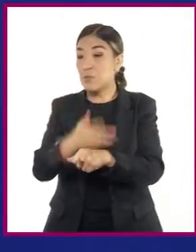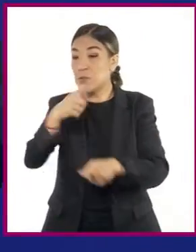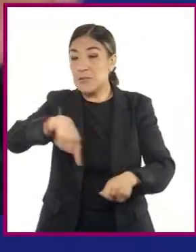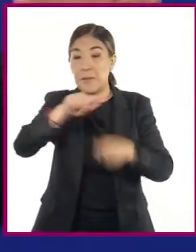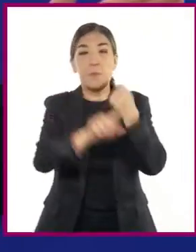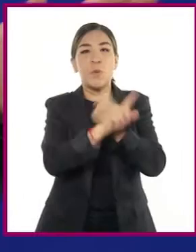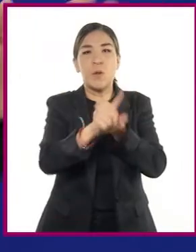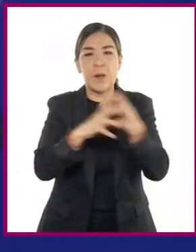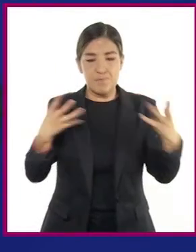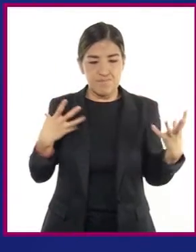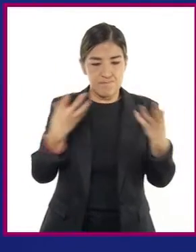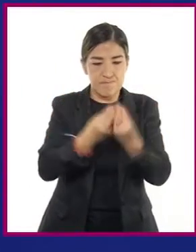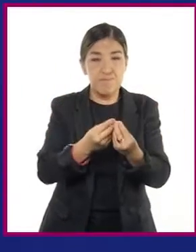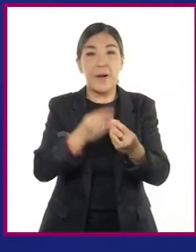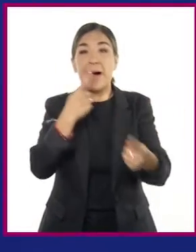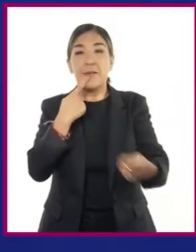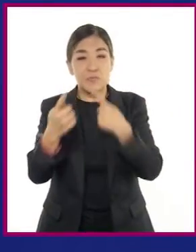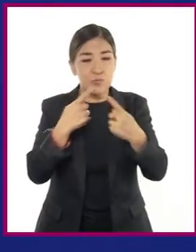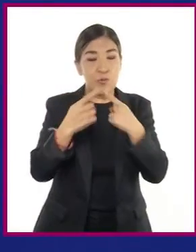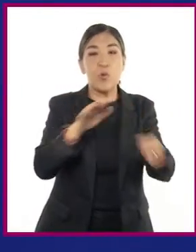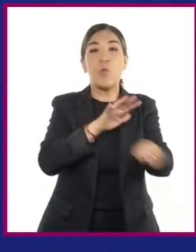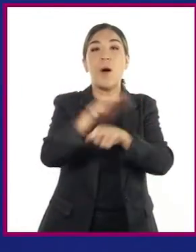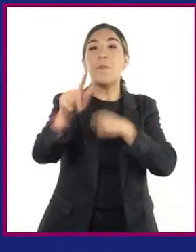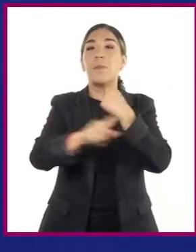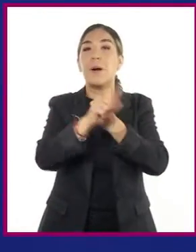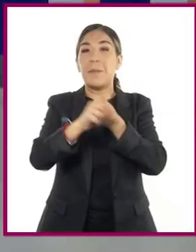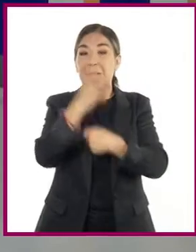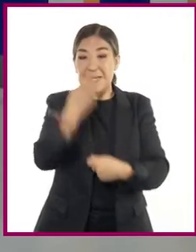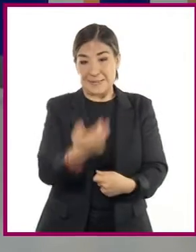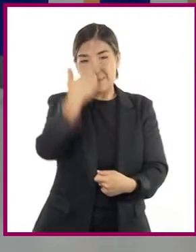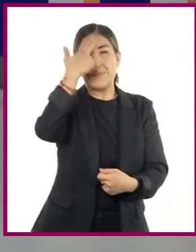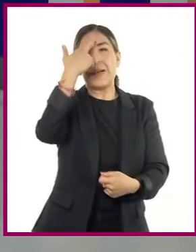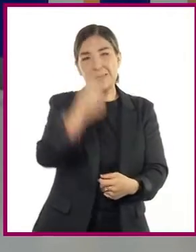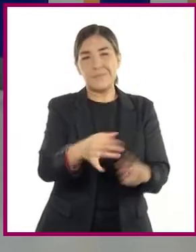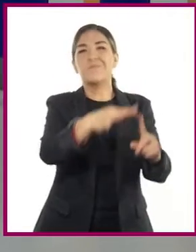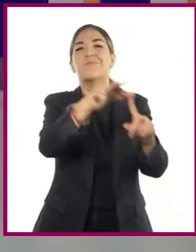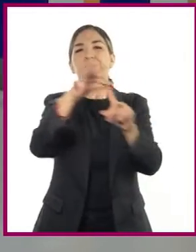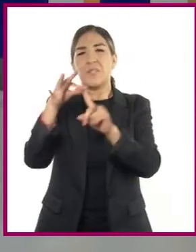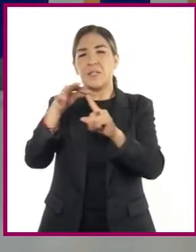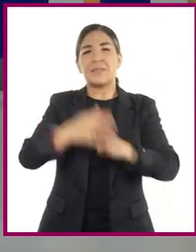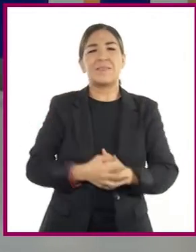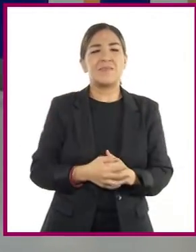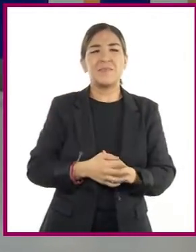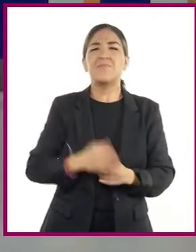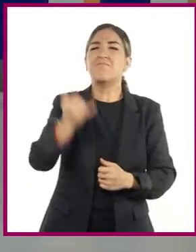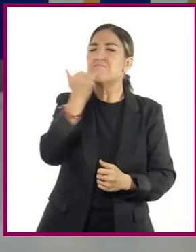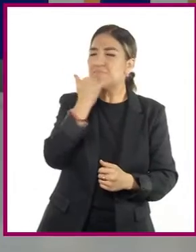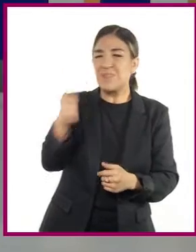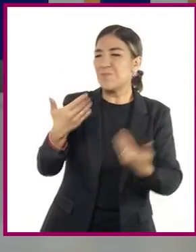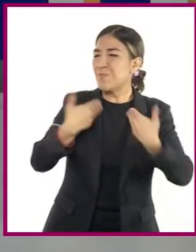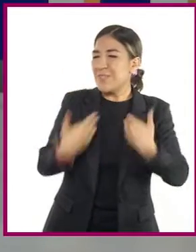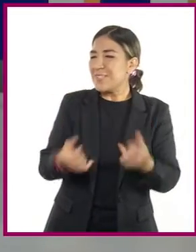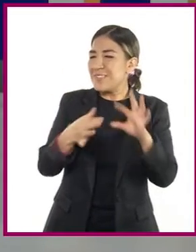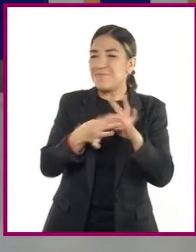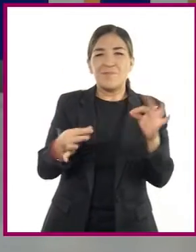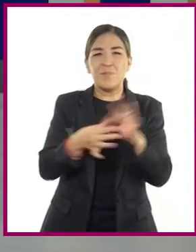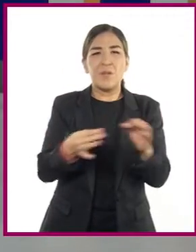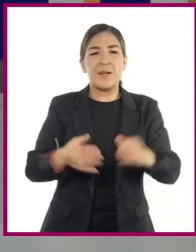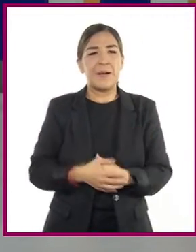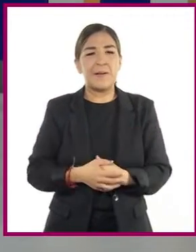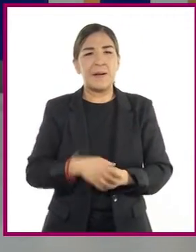problema hasta localizar sus causas. Eso no lo entiendo bien, profesora. ¿Cómo que un